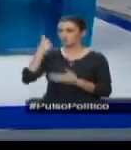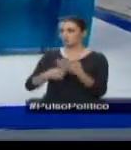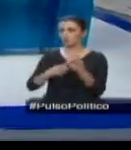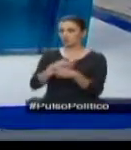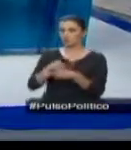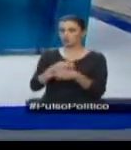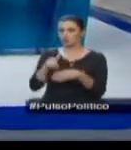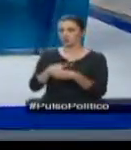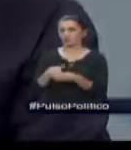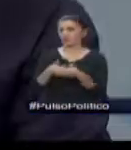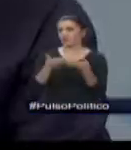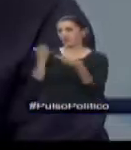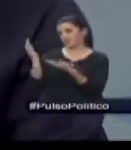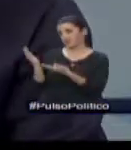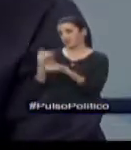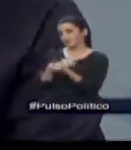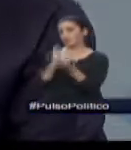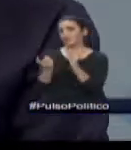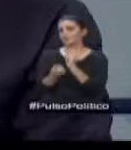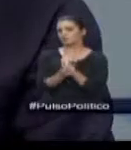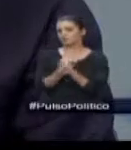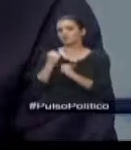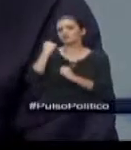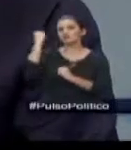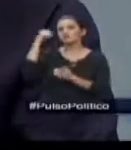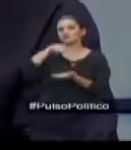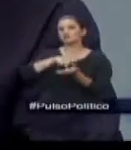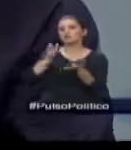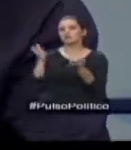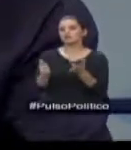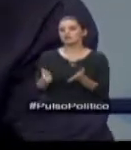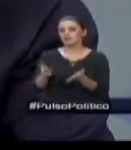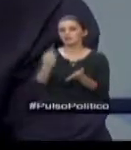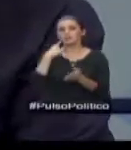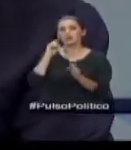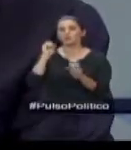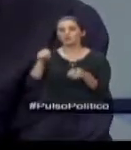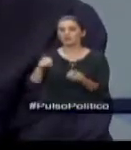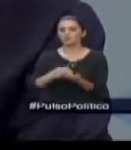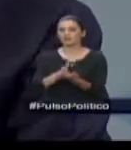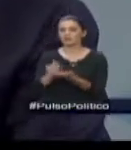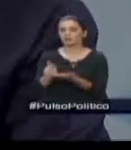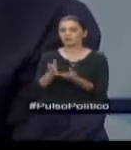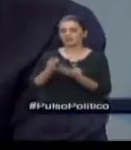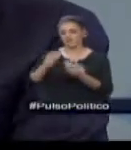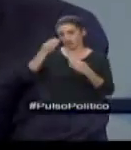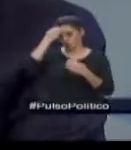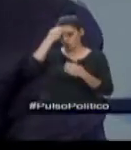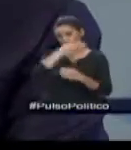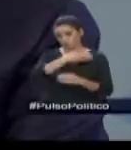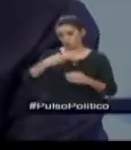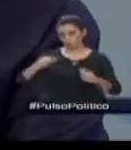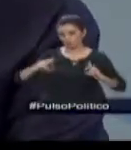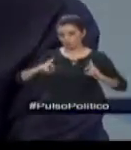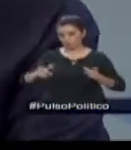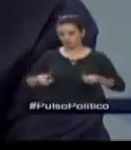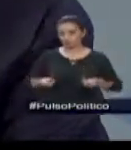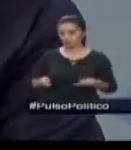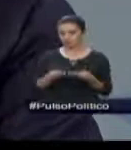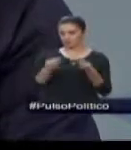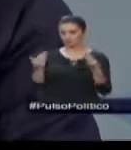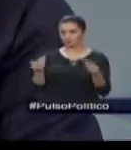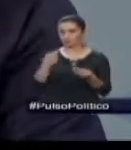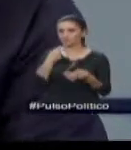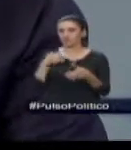cautelas en esta enmienda son los derechos de los ciudadanos a poder acceder a educación y salud de calidad dice la asociación